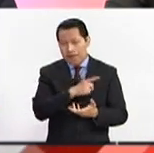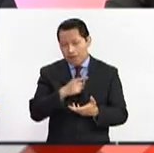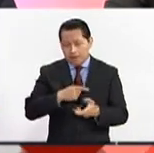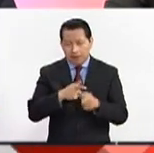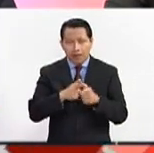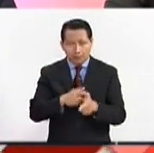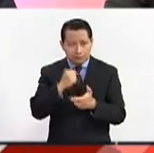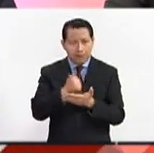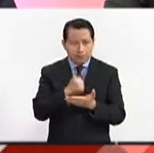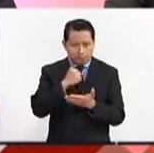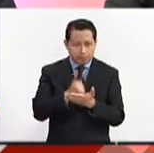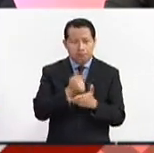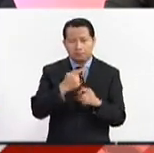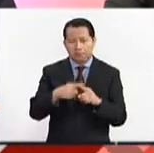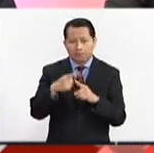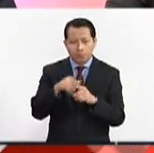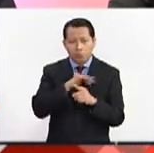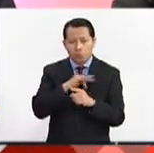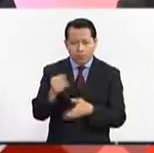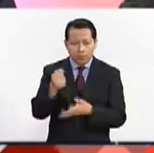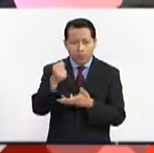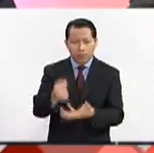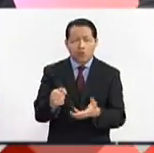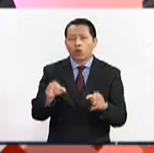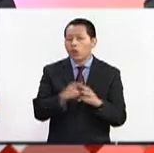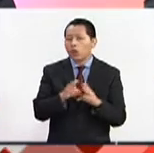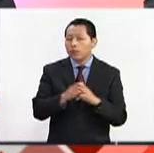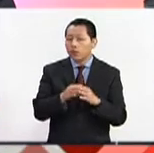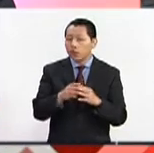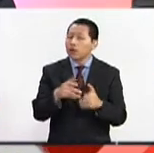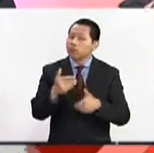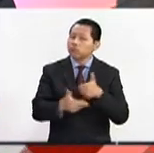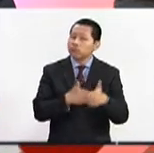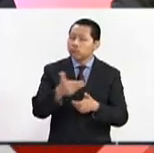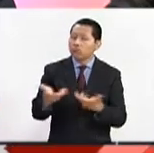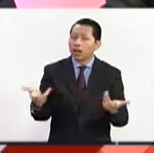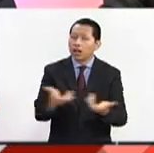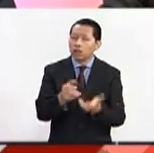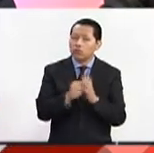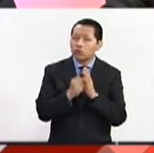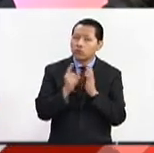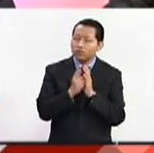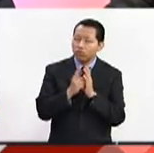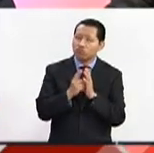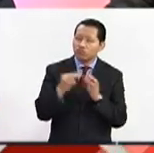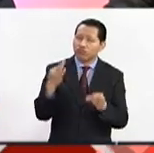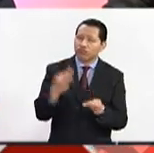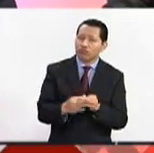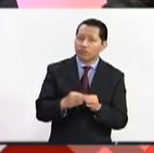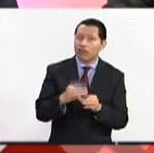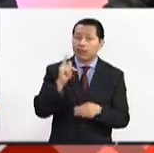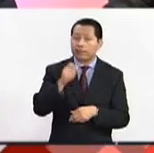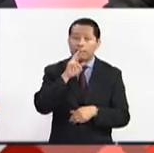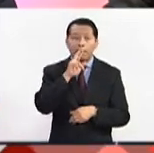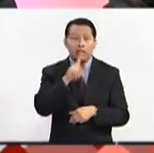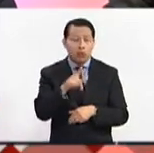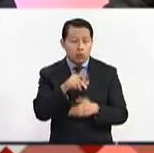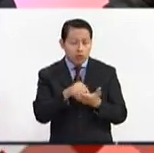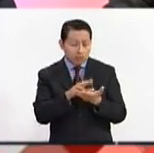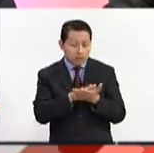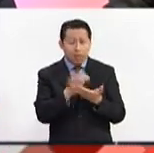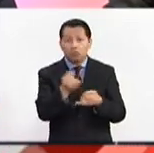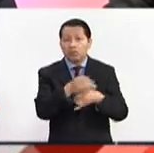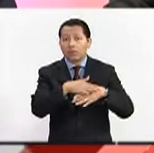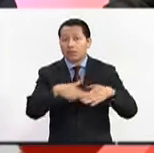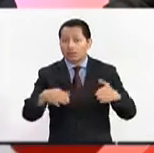seguir autorizando desembolsos en la medida en que se vayan materializando las solicitudes y cuando tengamos mejores elementos de